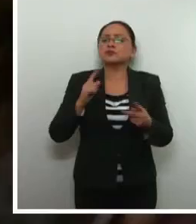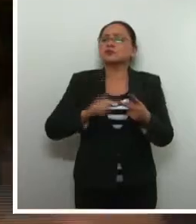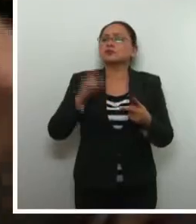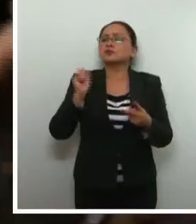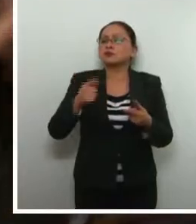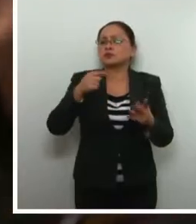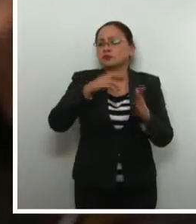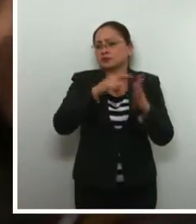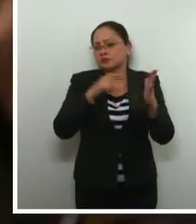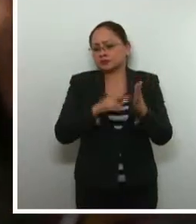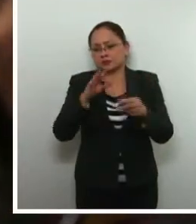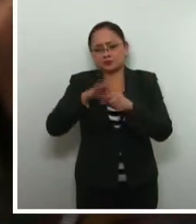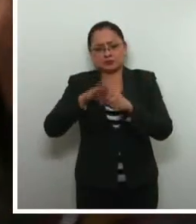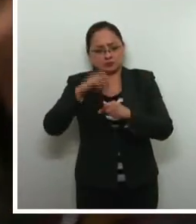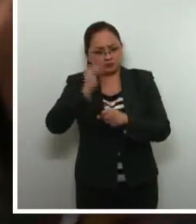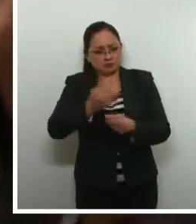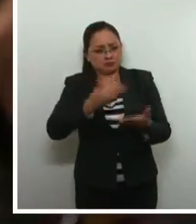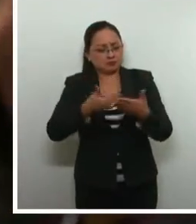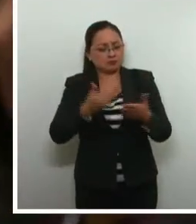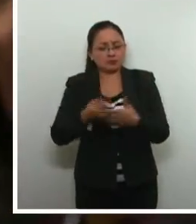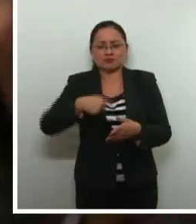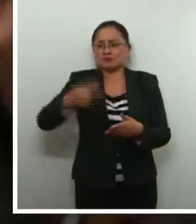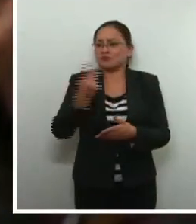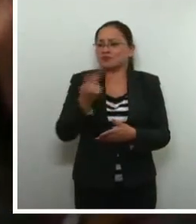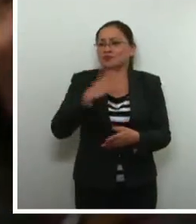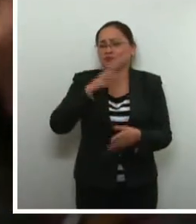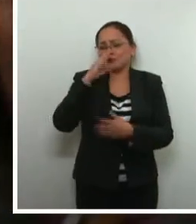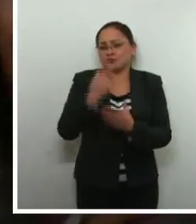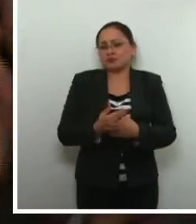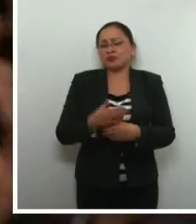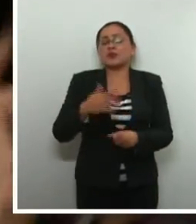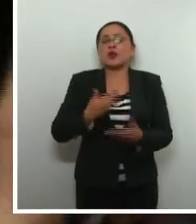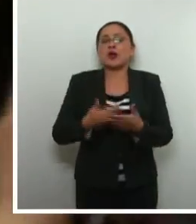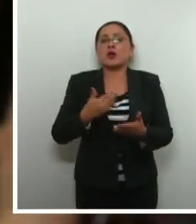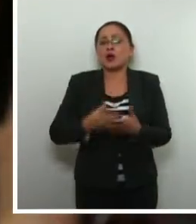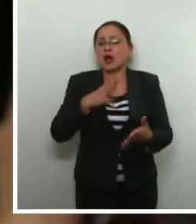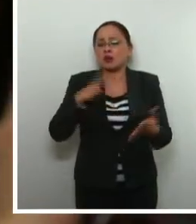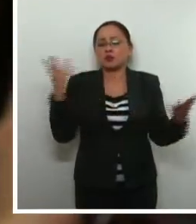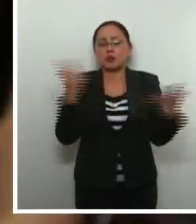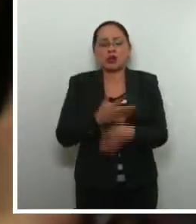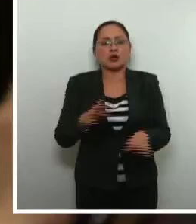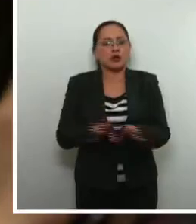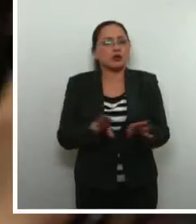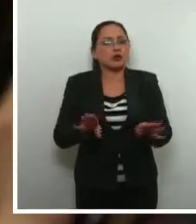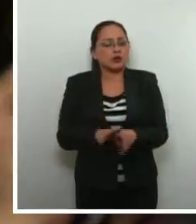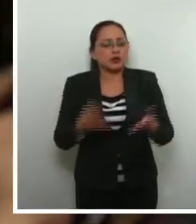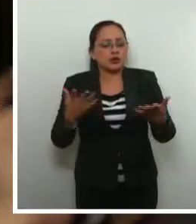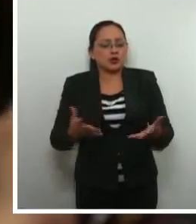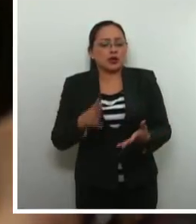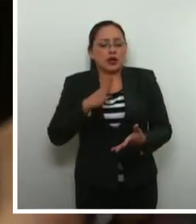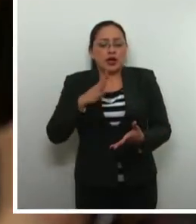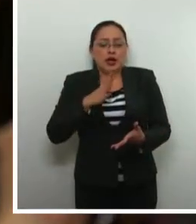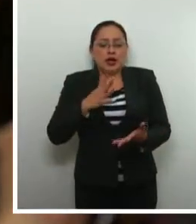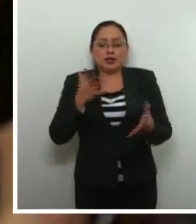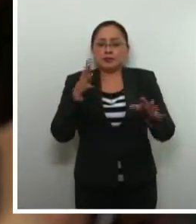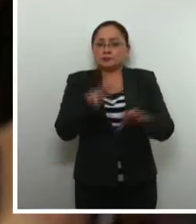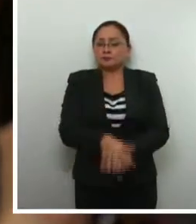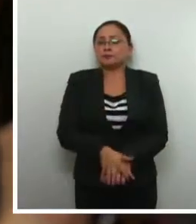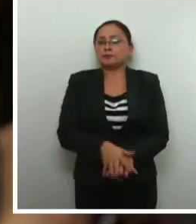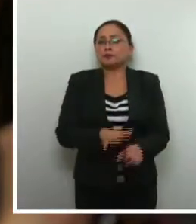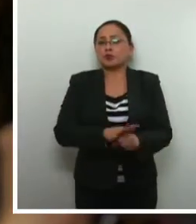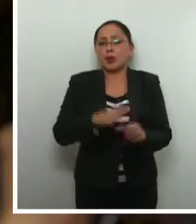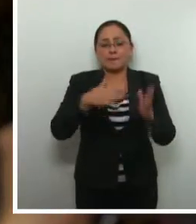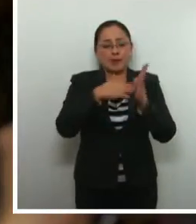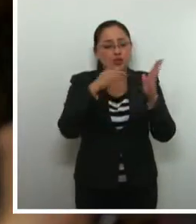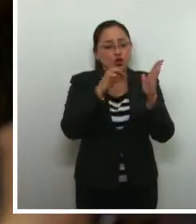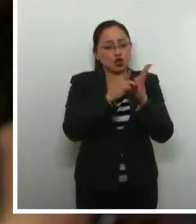los lineamientos. Aquí hay un hecho parlamentario perverso. Se están mezclando